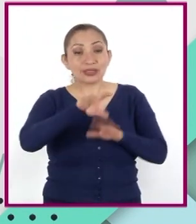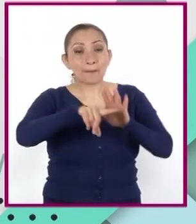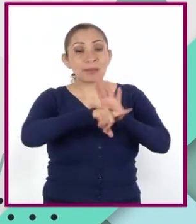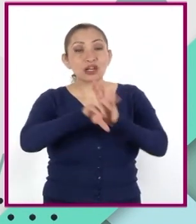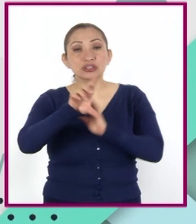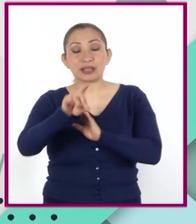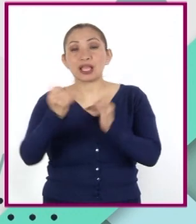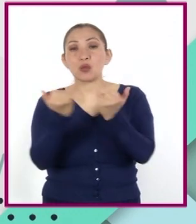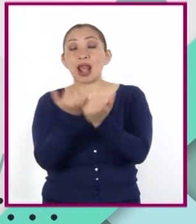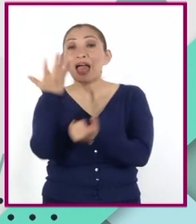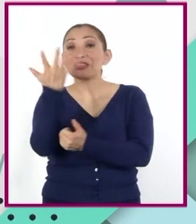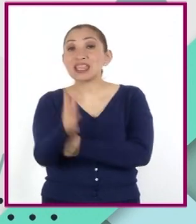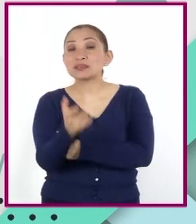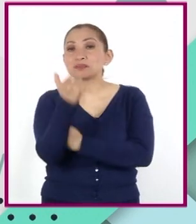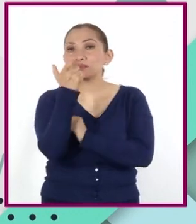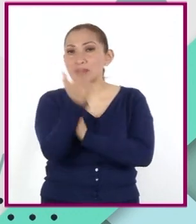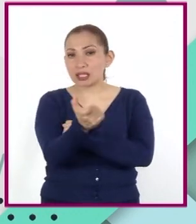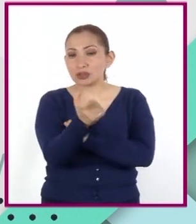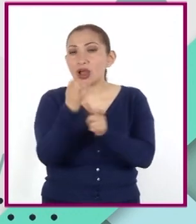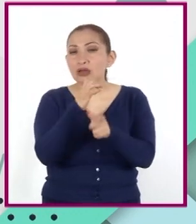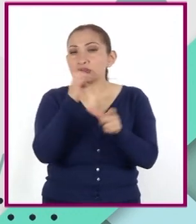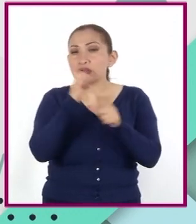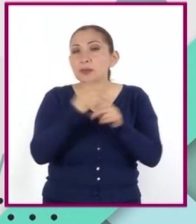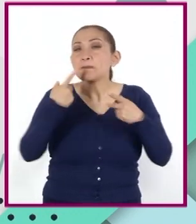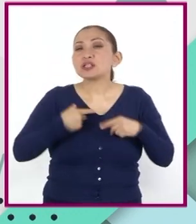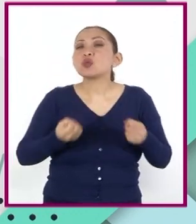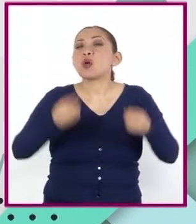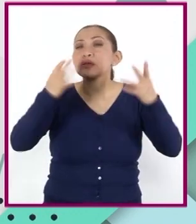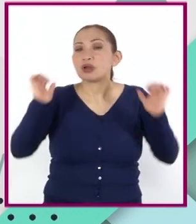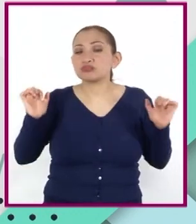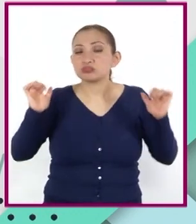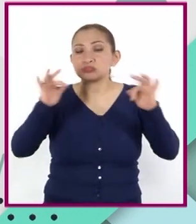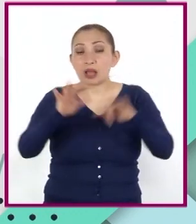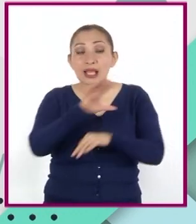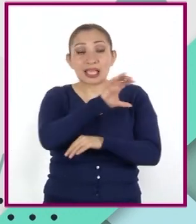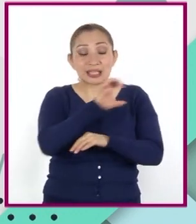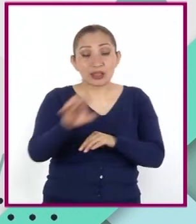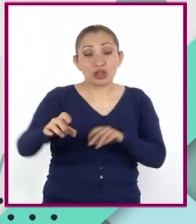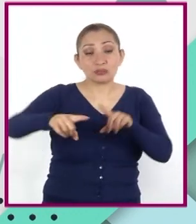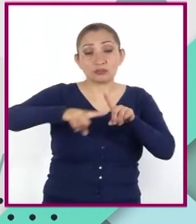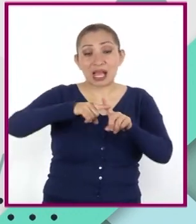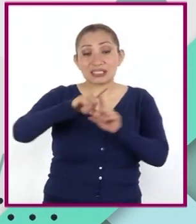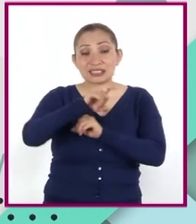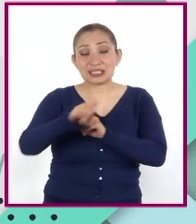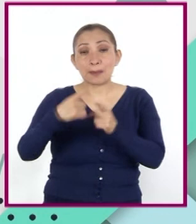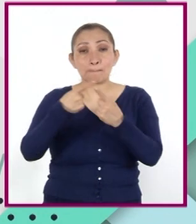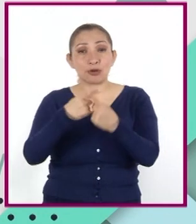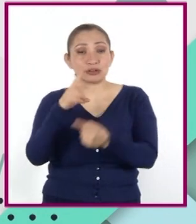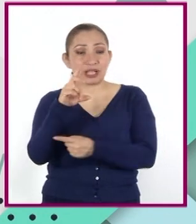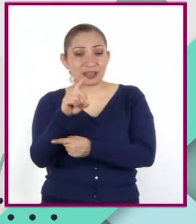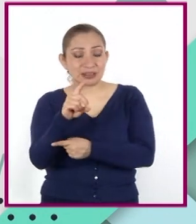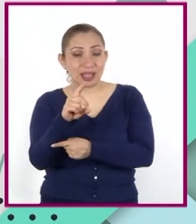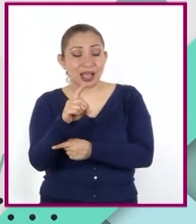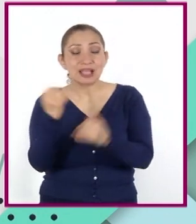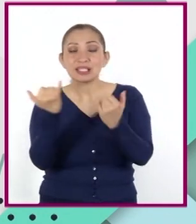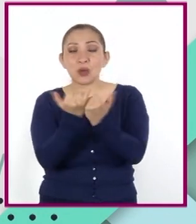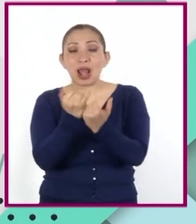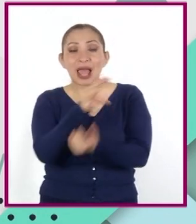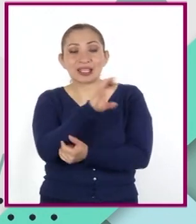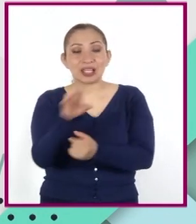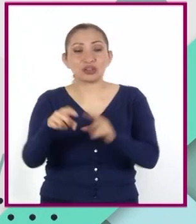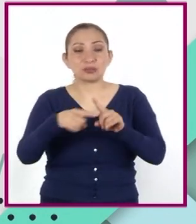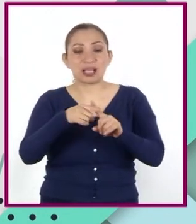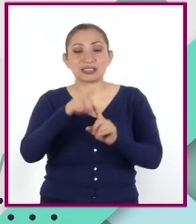menos 30 es igual a 10, por lo que el número de personas será 500 más 100 por 30 es igual